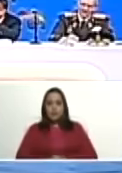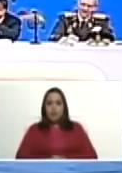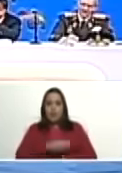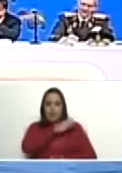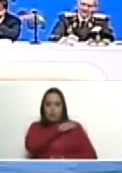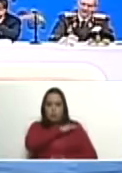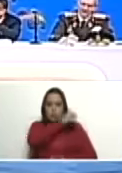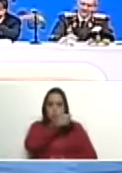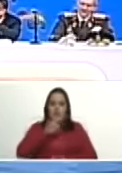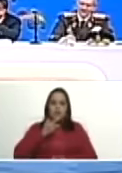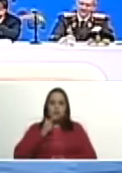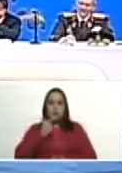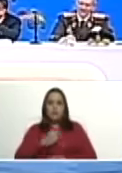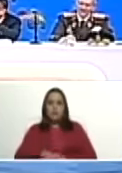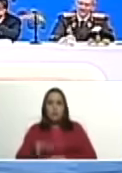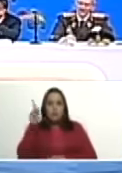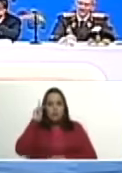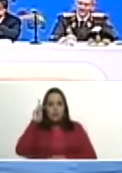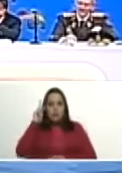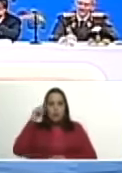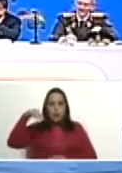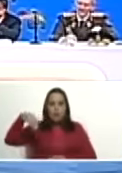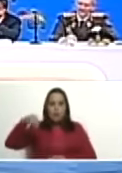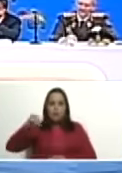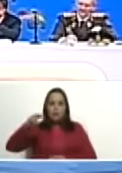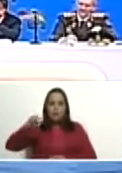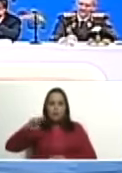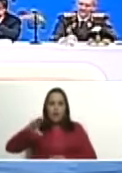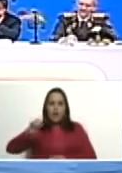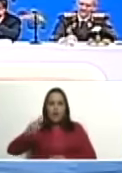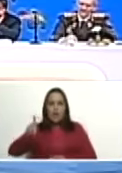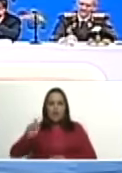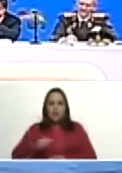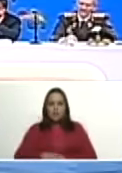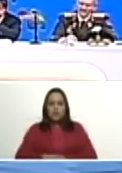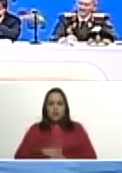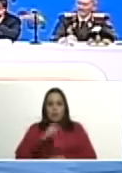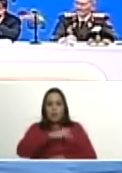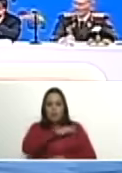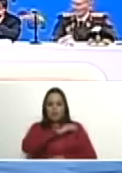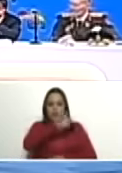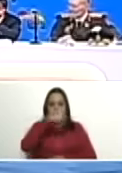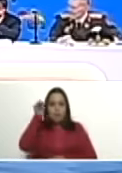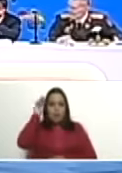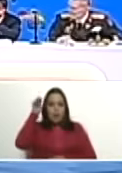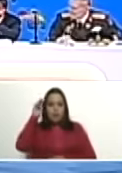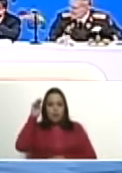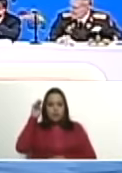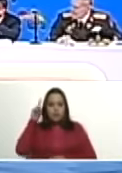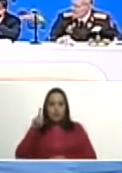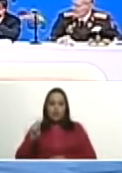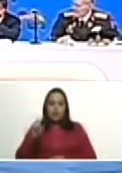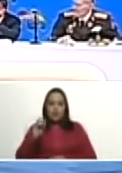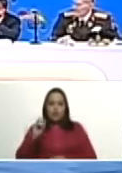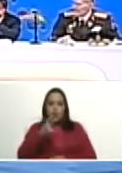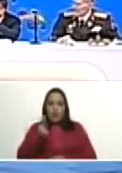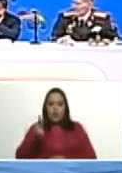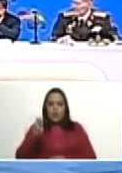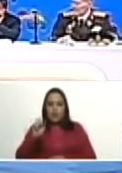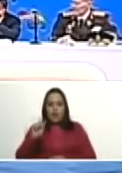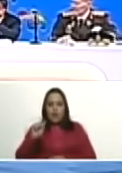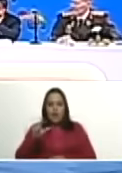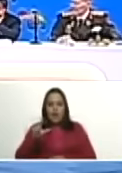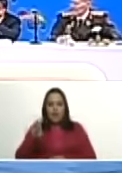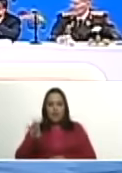jefe Vladimir Padrino, profesor Samuel Moncada, general y maestro Pompeyo Torrealba,